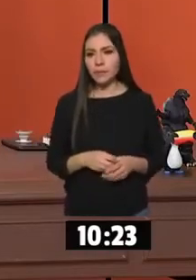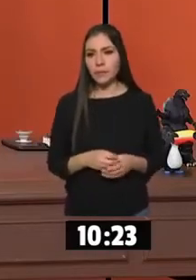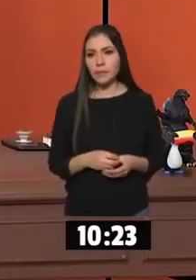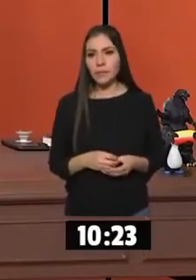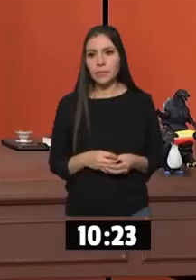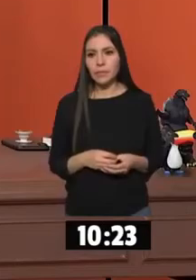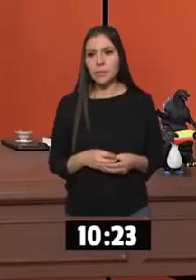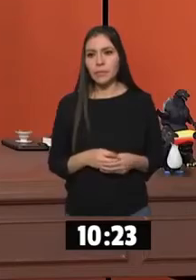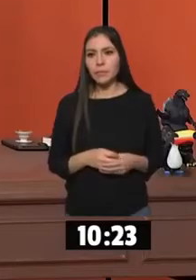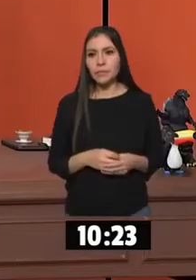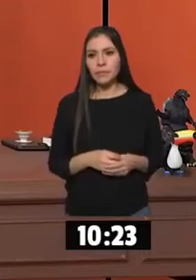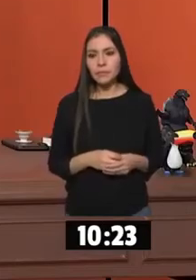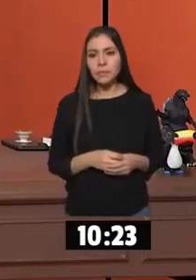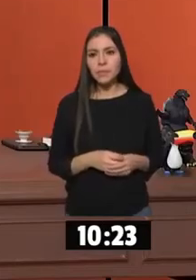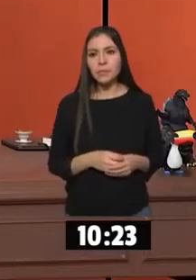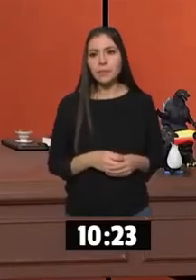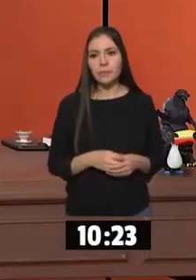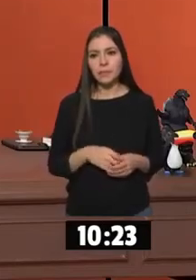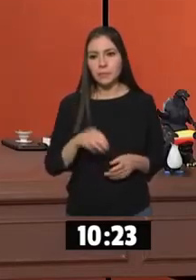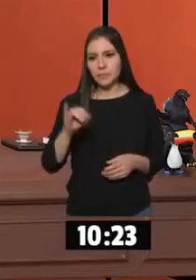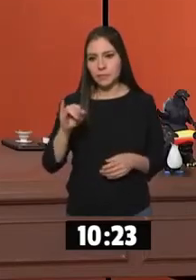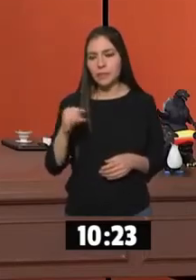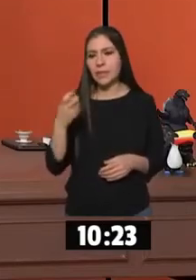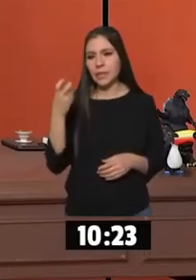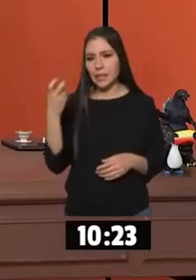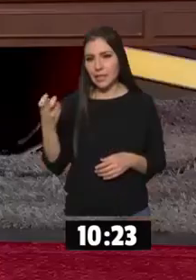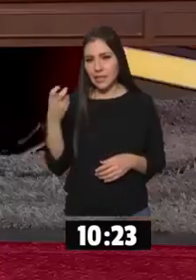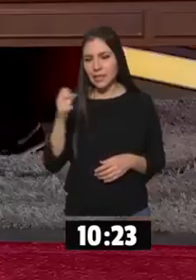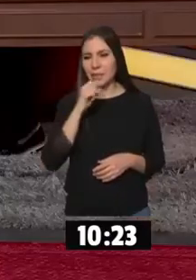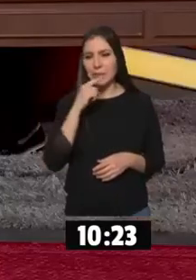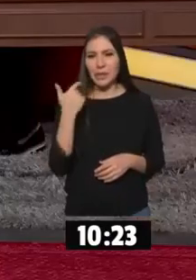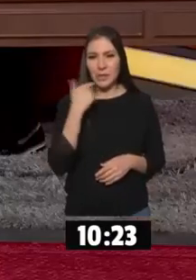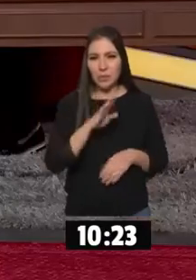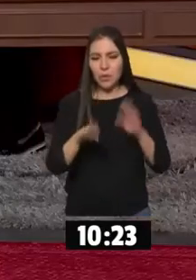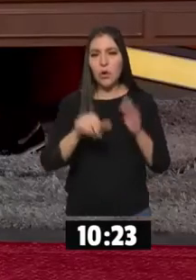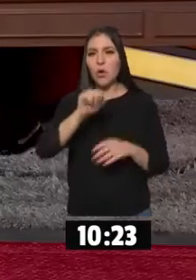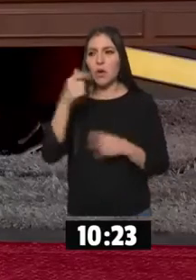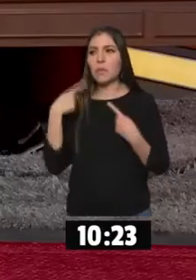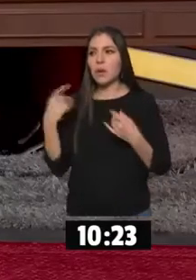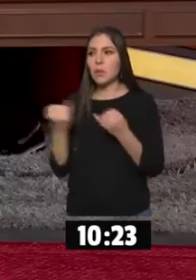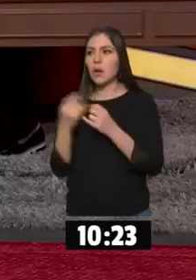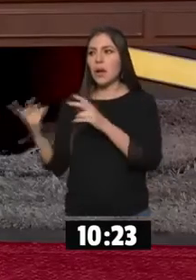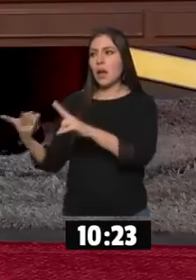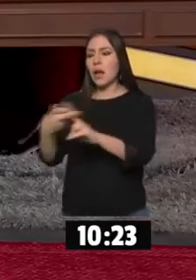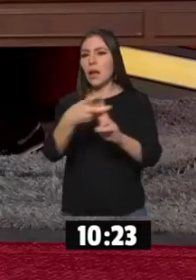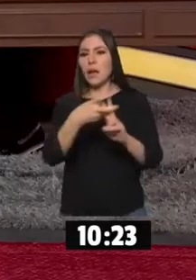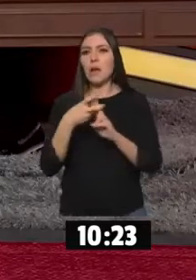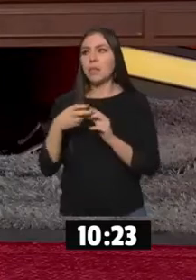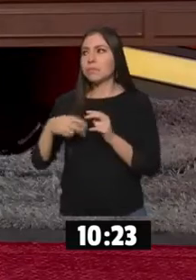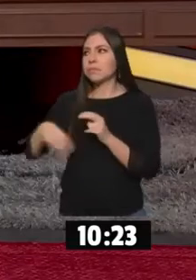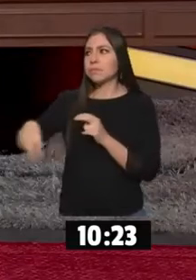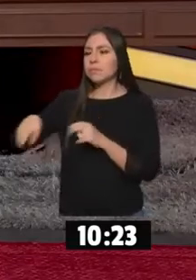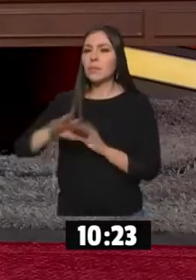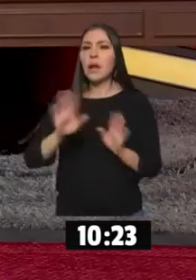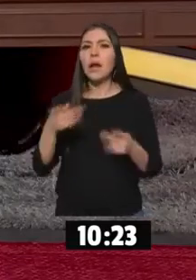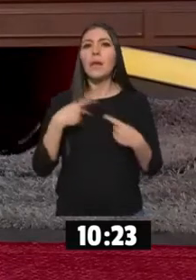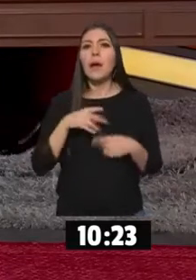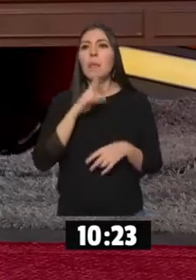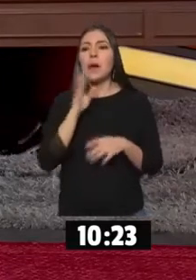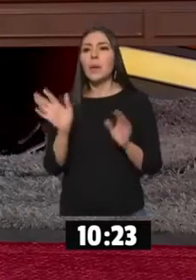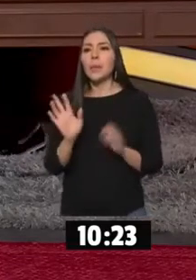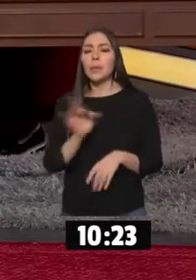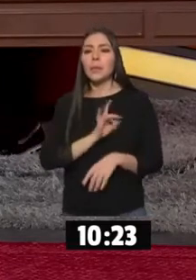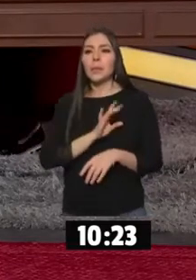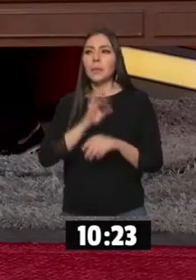y eso no contando los levantados, que nomás los pasearon, los regresaron. Y muchos de los levantados que dijeron, mejor me bajo. Ahí me bajo. Pero